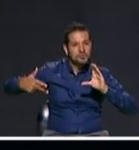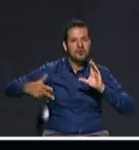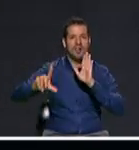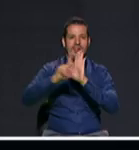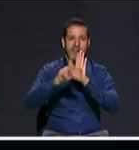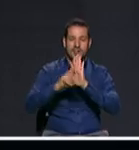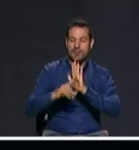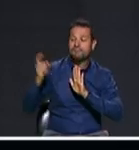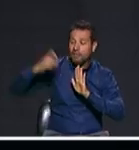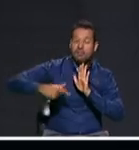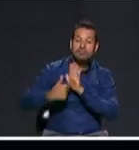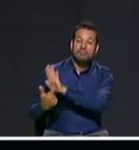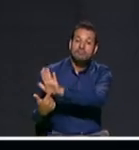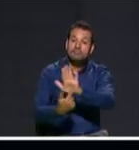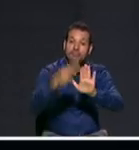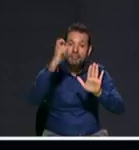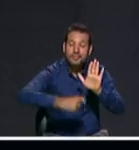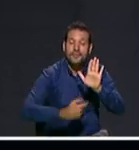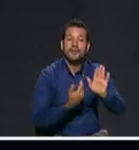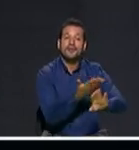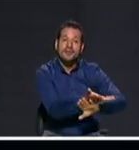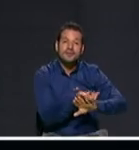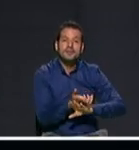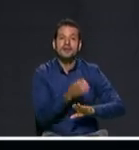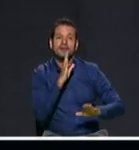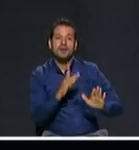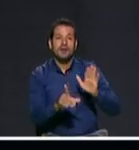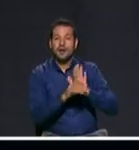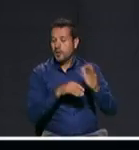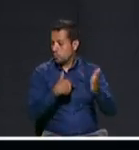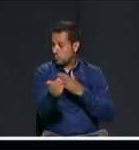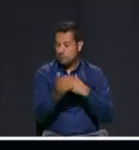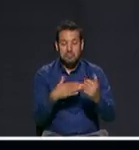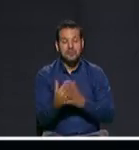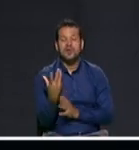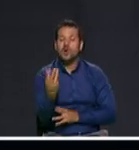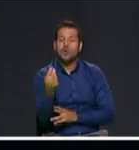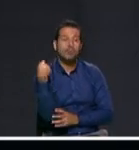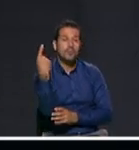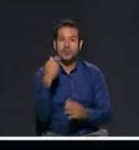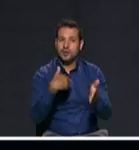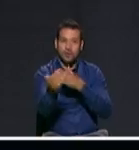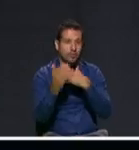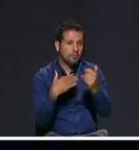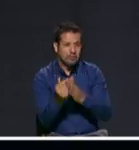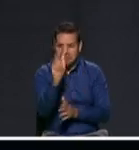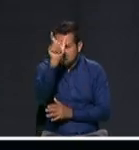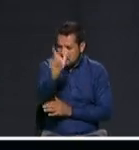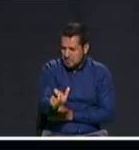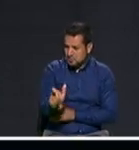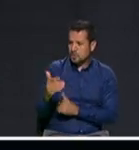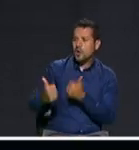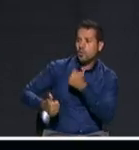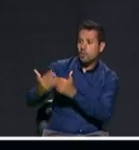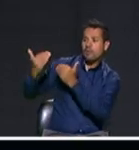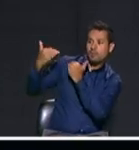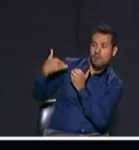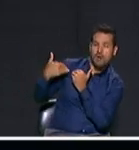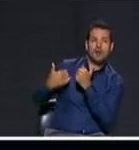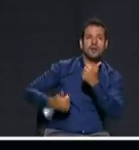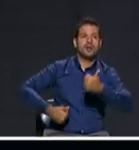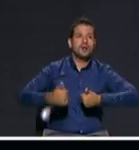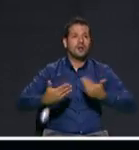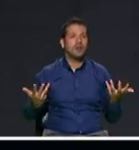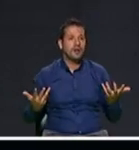con todos los ciudadanos independientemente del origen del partido que tenga la persona que gobierne porque si a eso vamos entonces diríamos